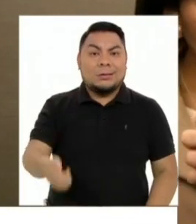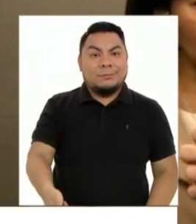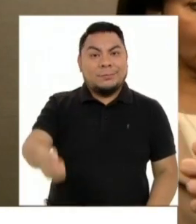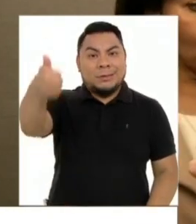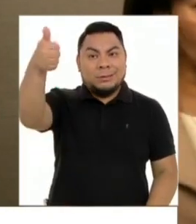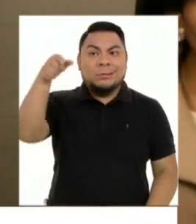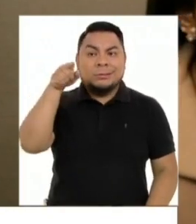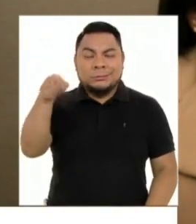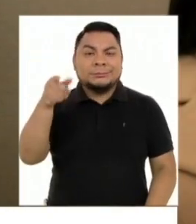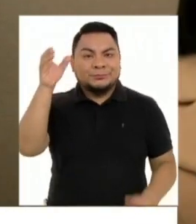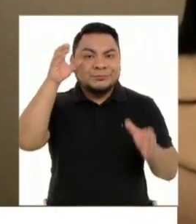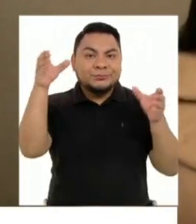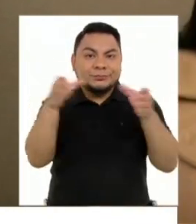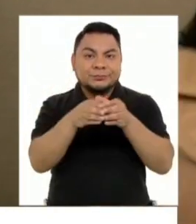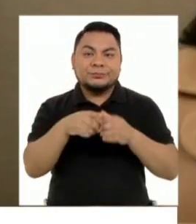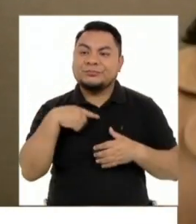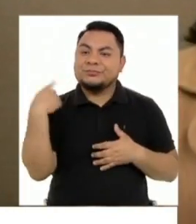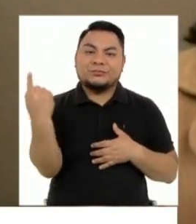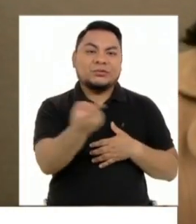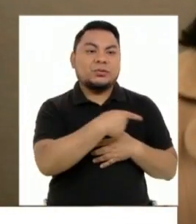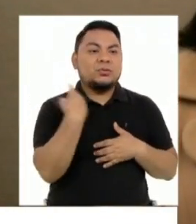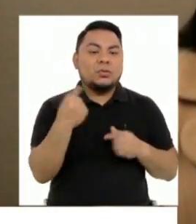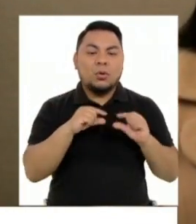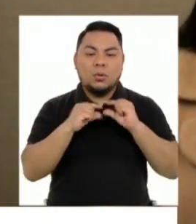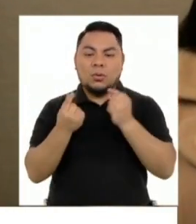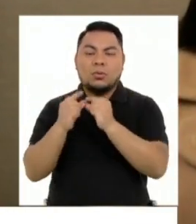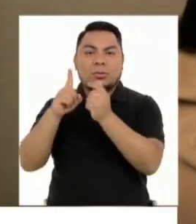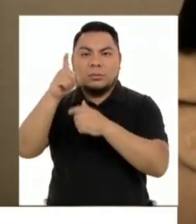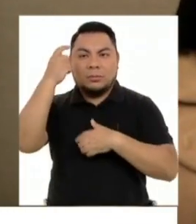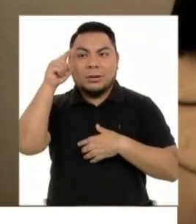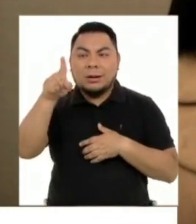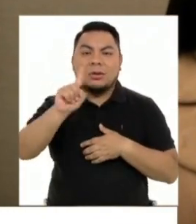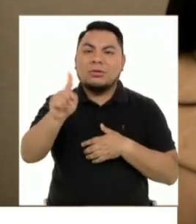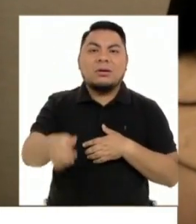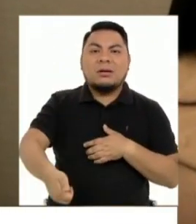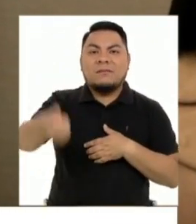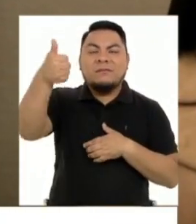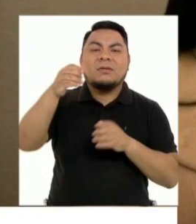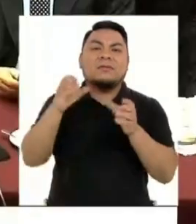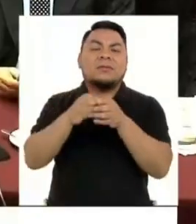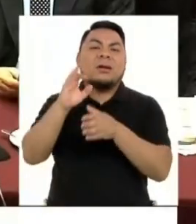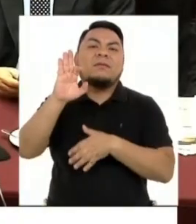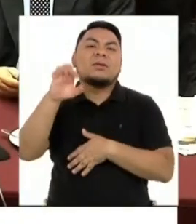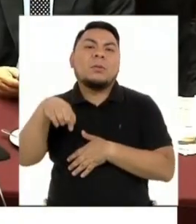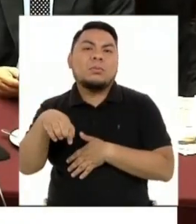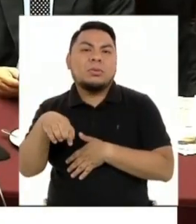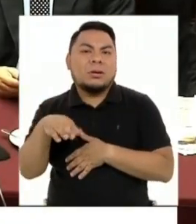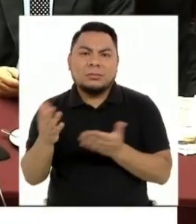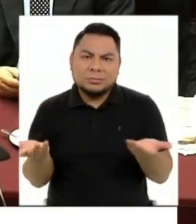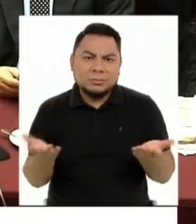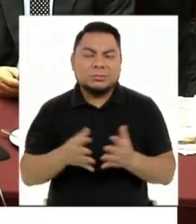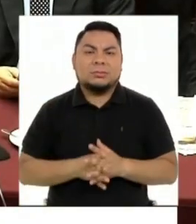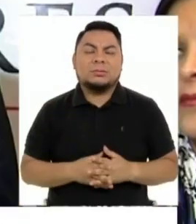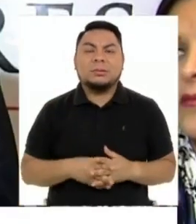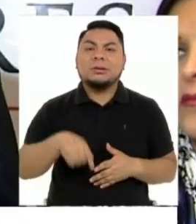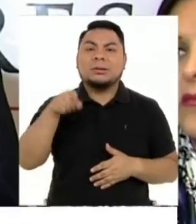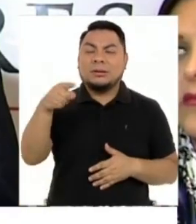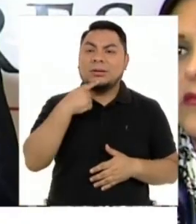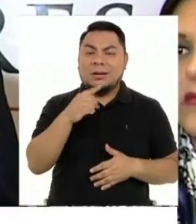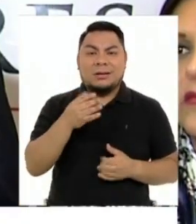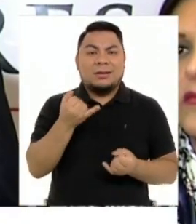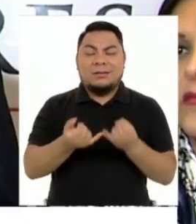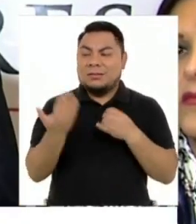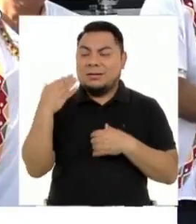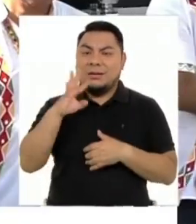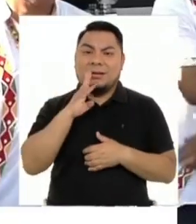presidente del Congreso, de todas las bancadas, no es el presidente de Fuerza Popular. Considera ofensivas las últimas